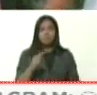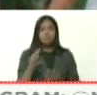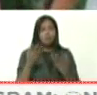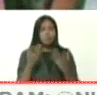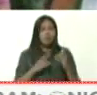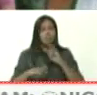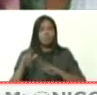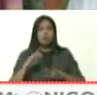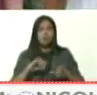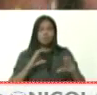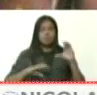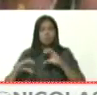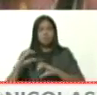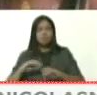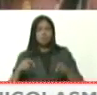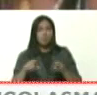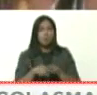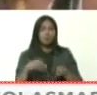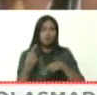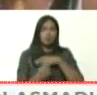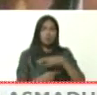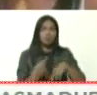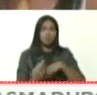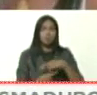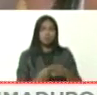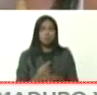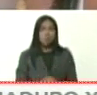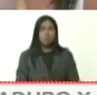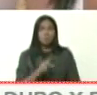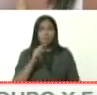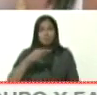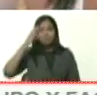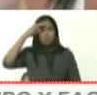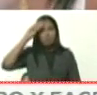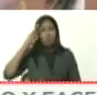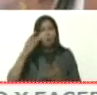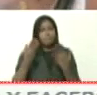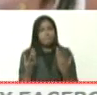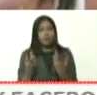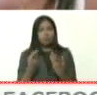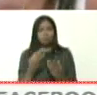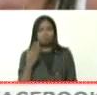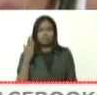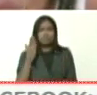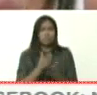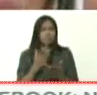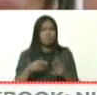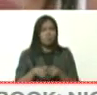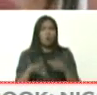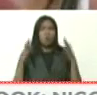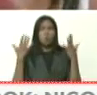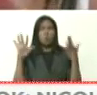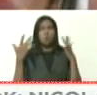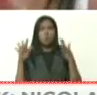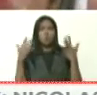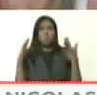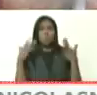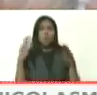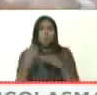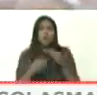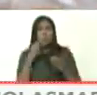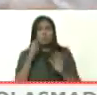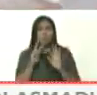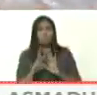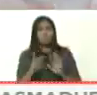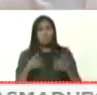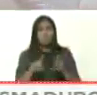amorosa y científica de la revolución y de Cuba. Para siempre, pues, un gran aplauso. Hagamos visible la